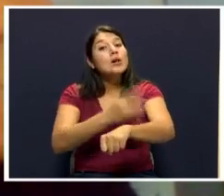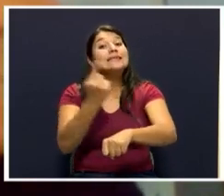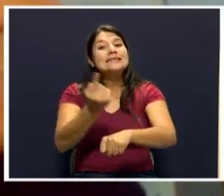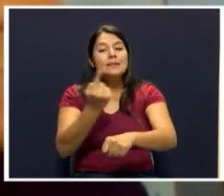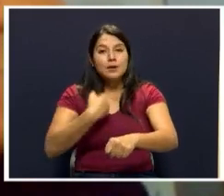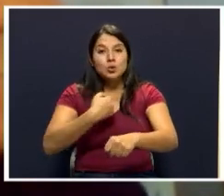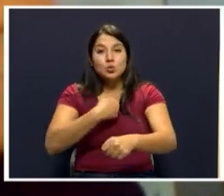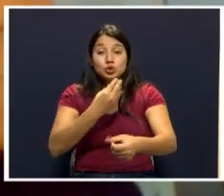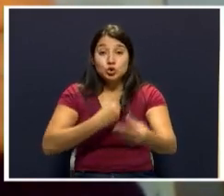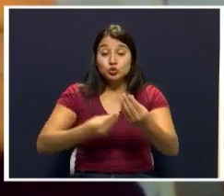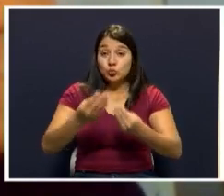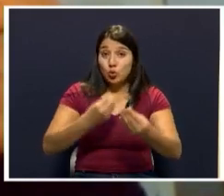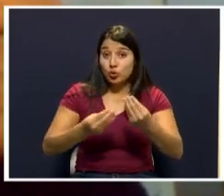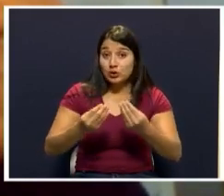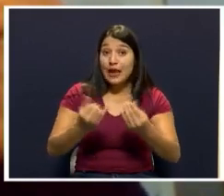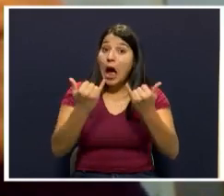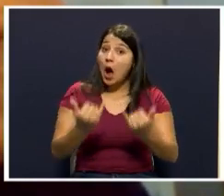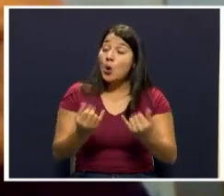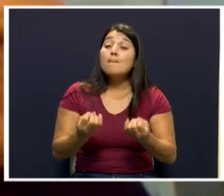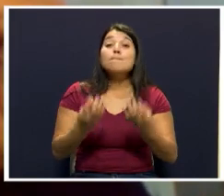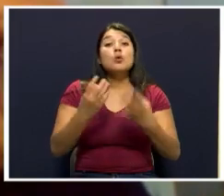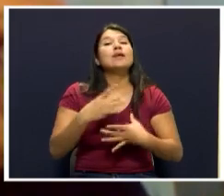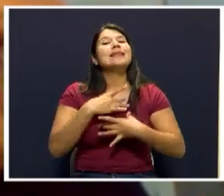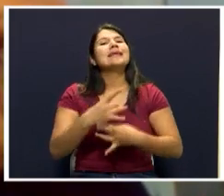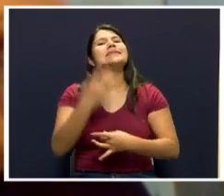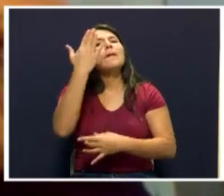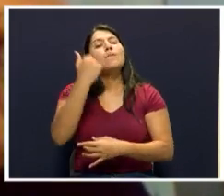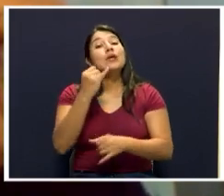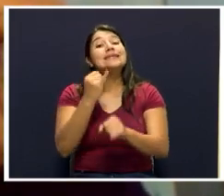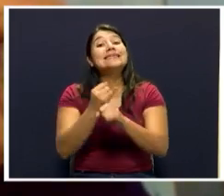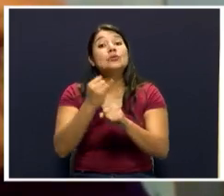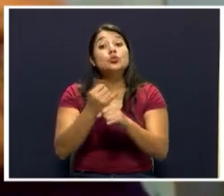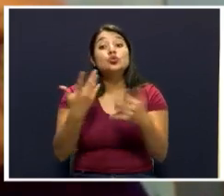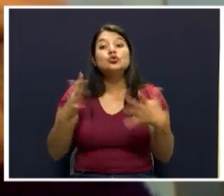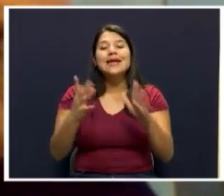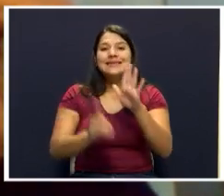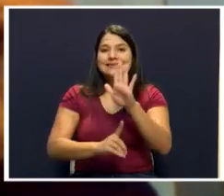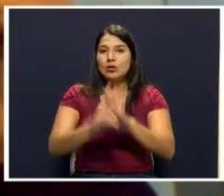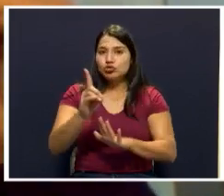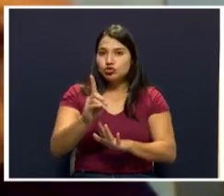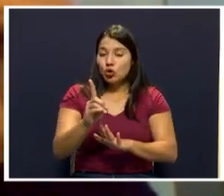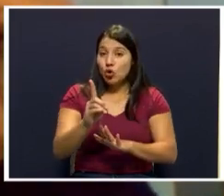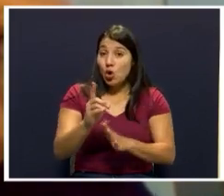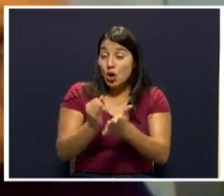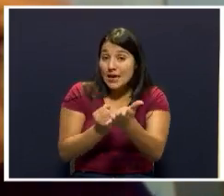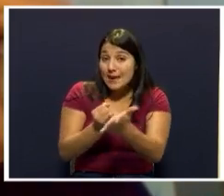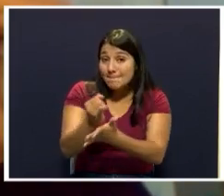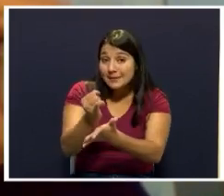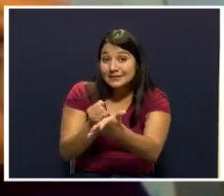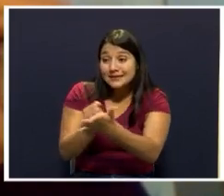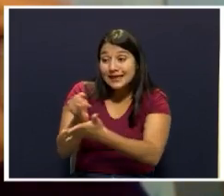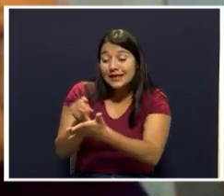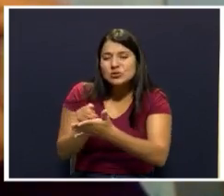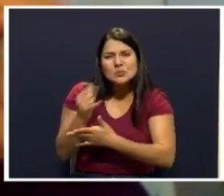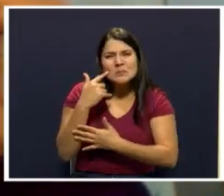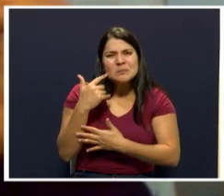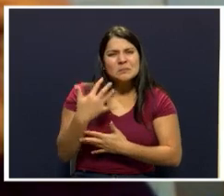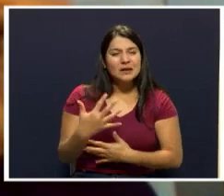productos. En este caso es muy interesante porque el instituto desarrolló una investigación para adaptar las